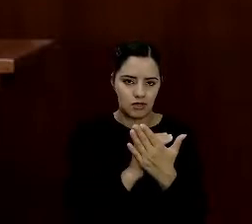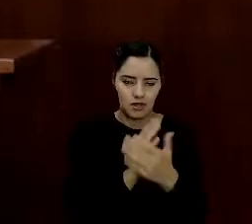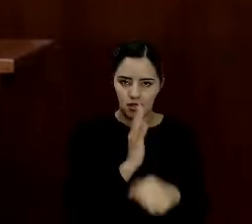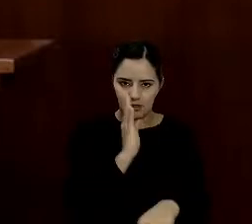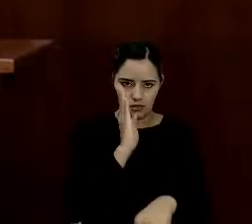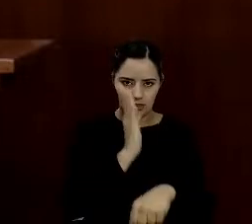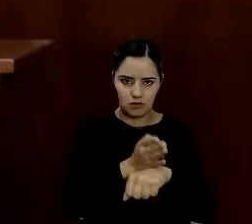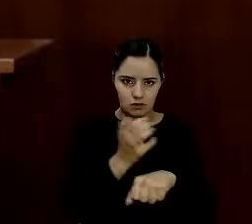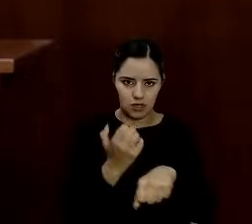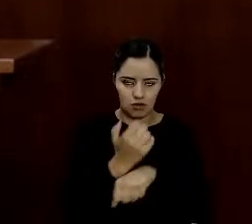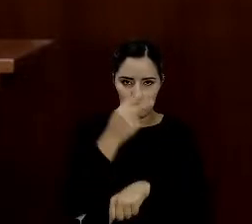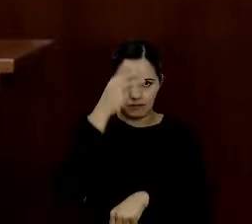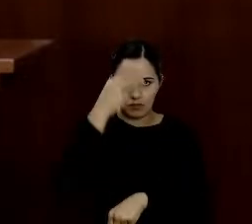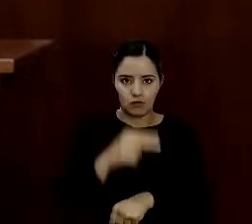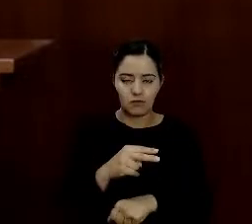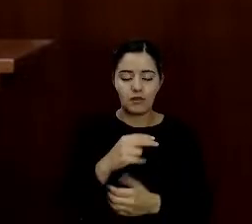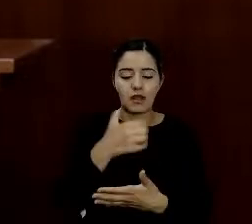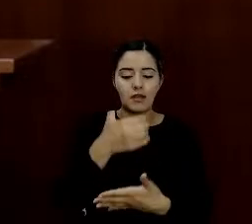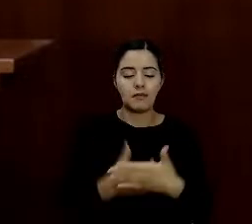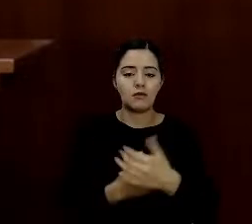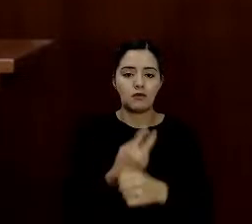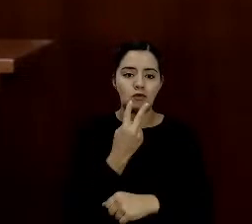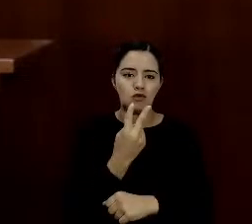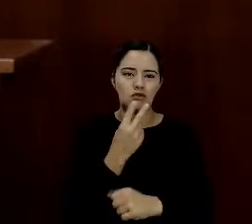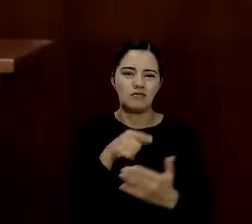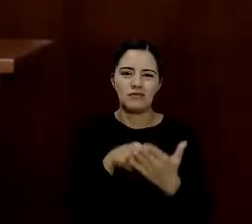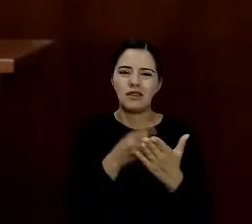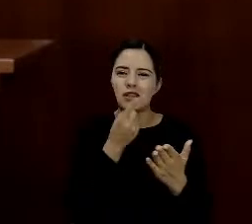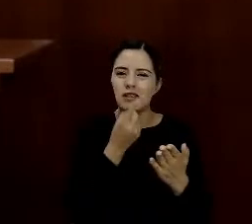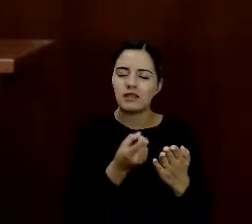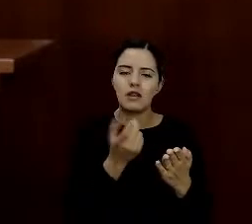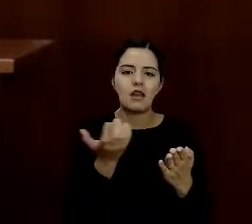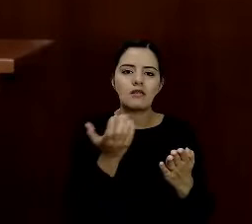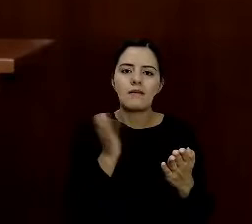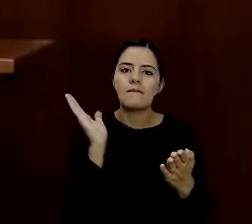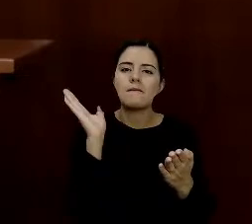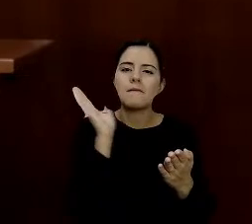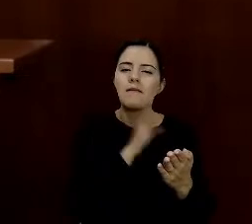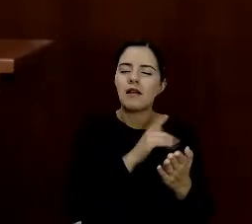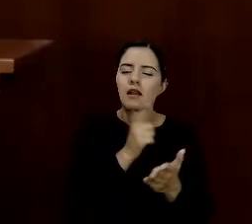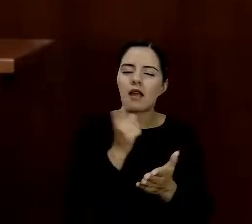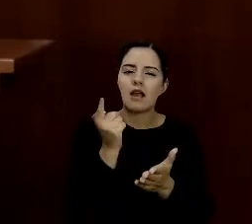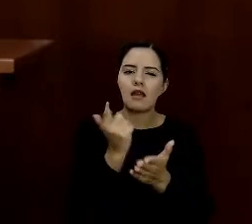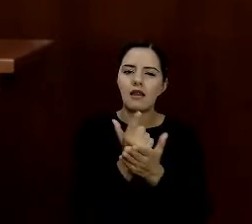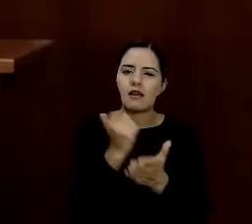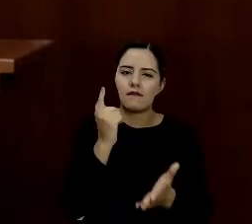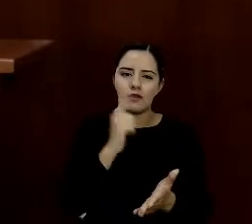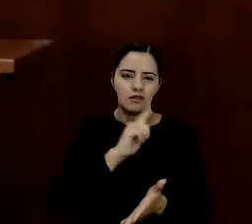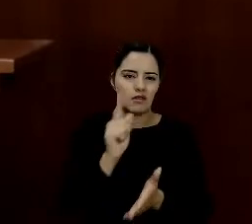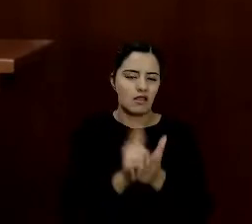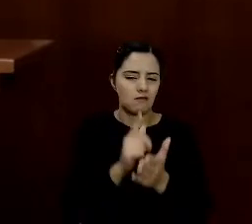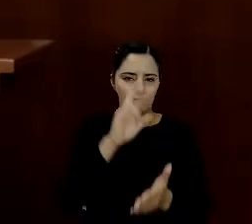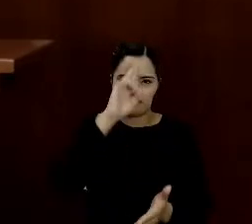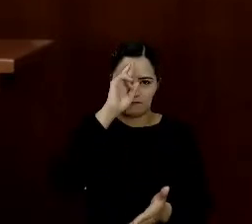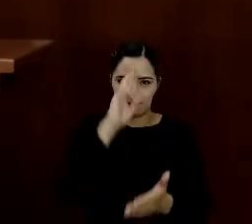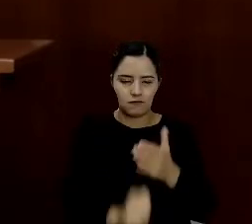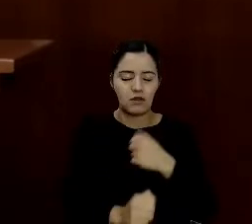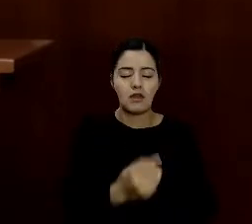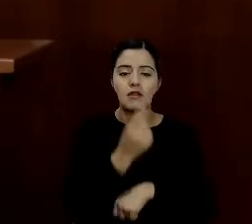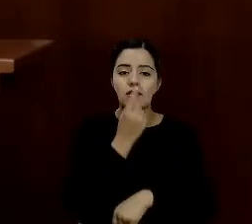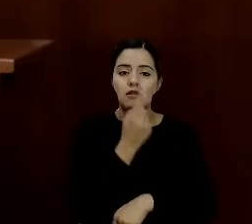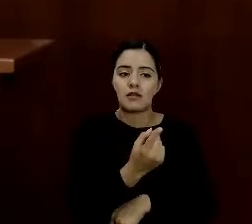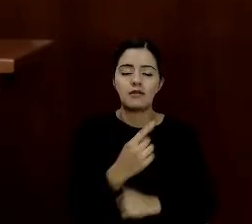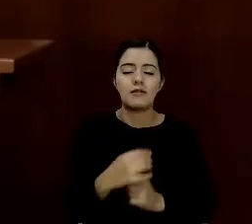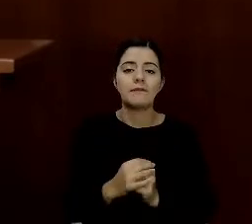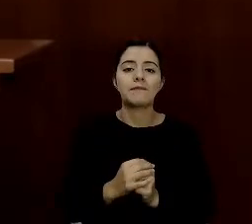México capítulo dos los delitos graves artículo nueve se califican como delitos graves para todos